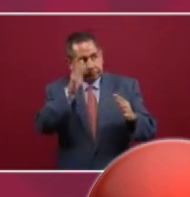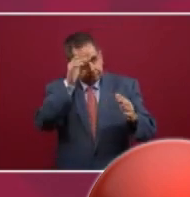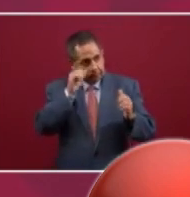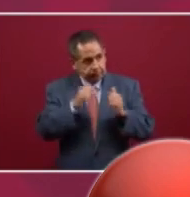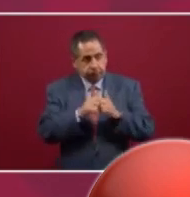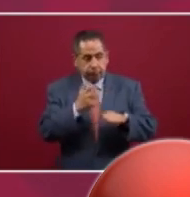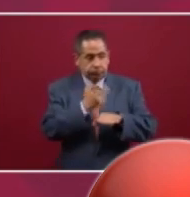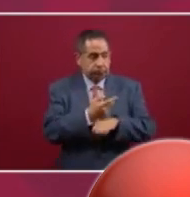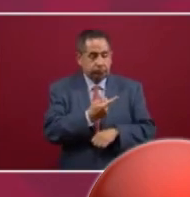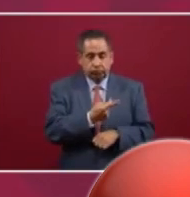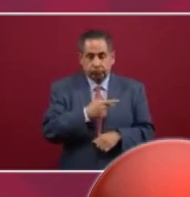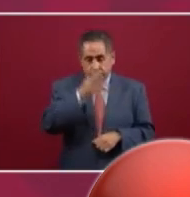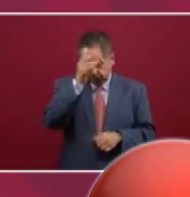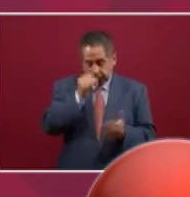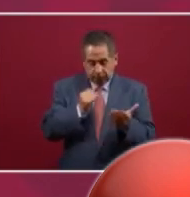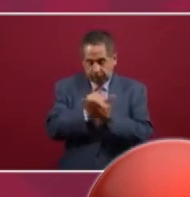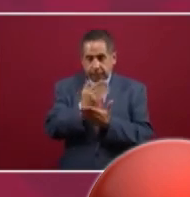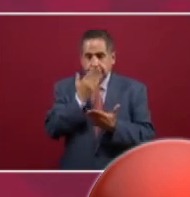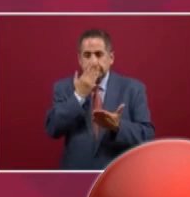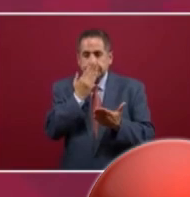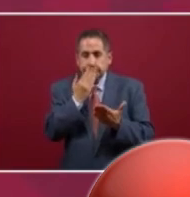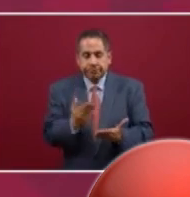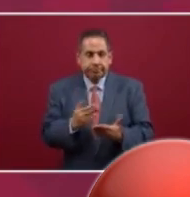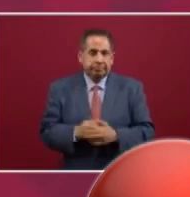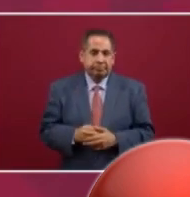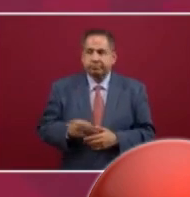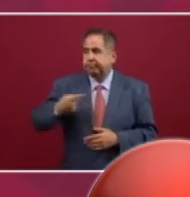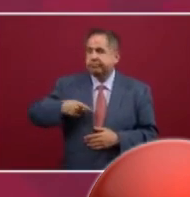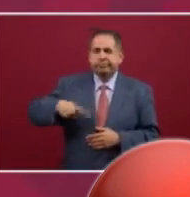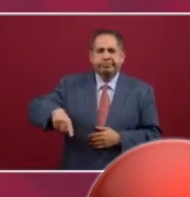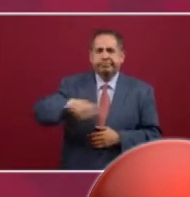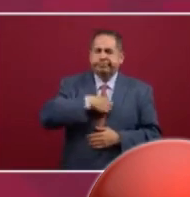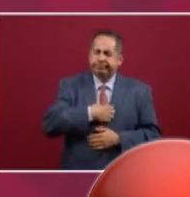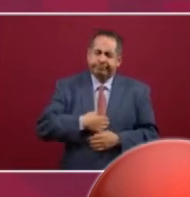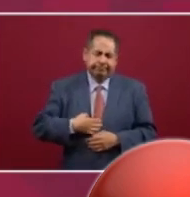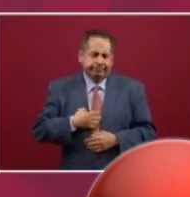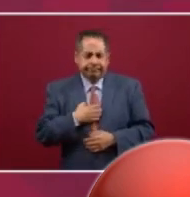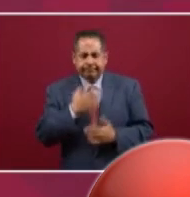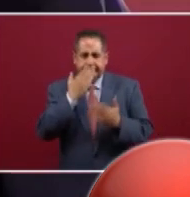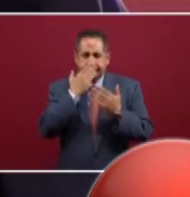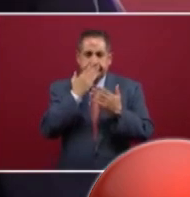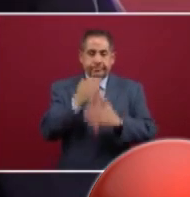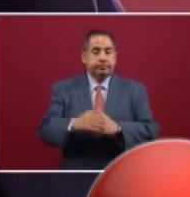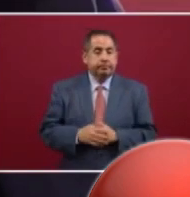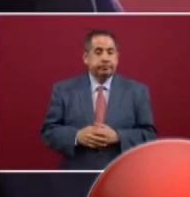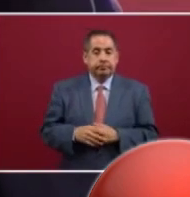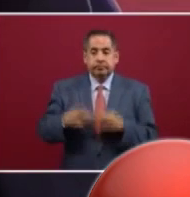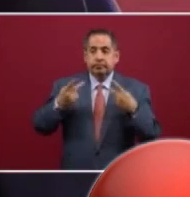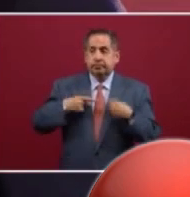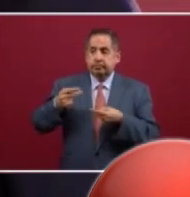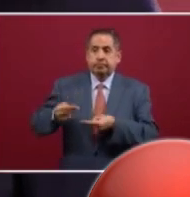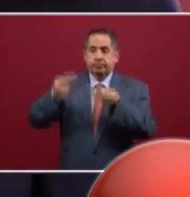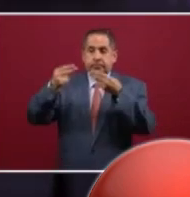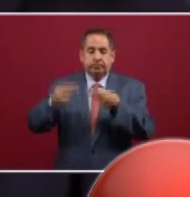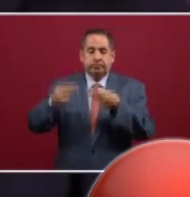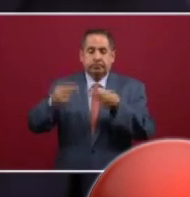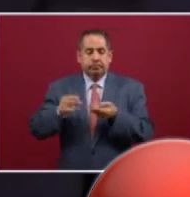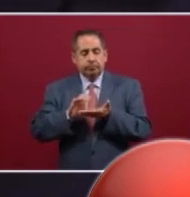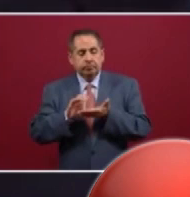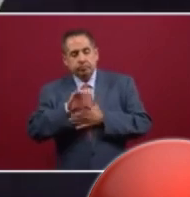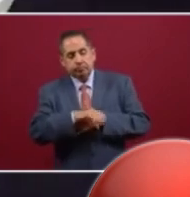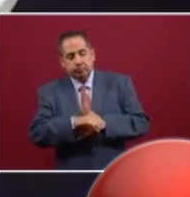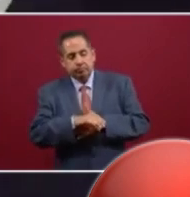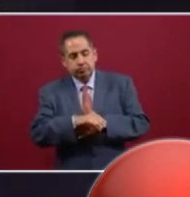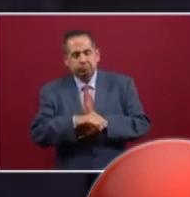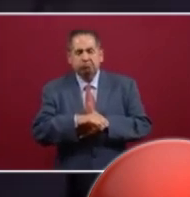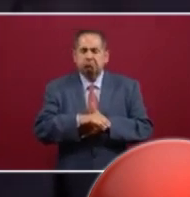llegó. La gente está contenta, los inversionistas